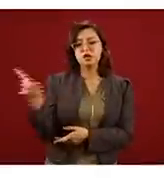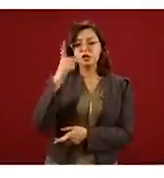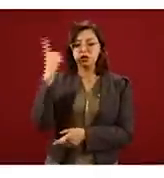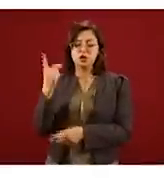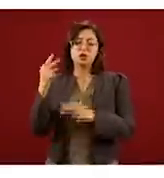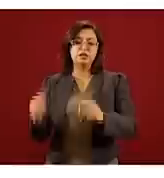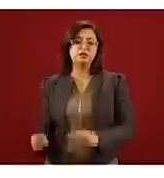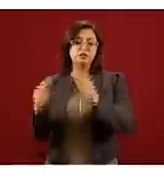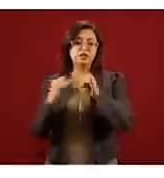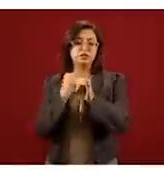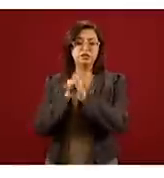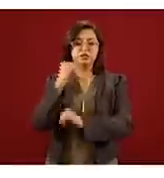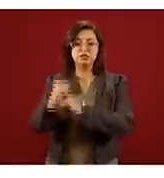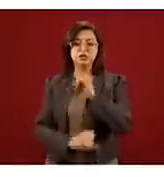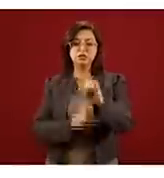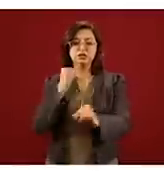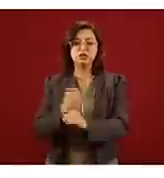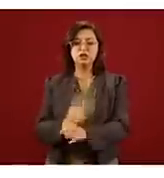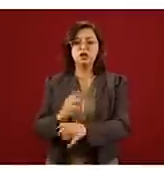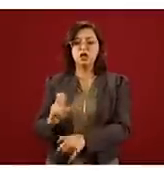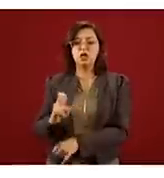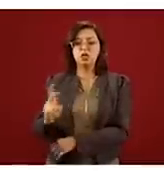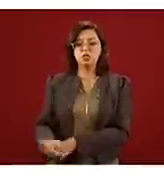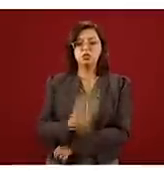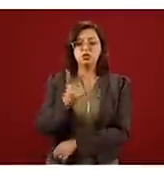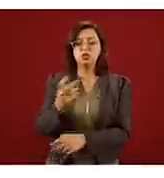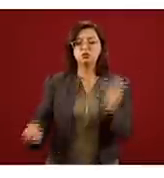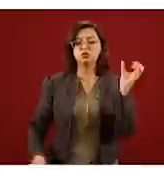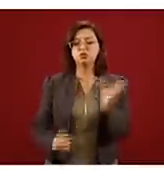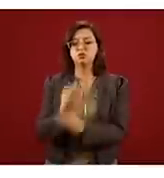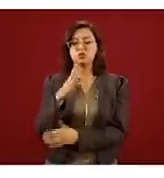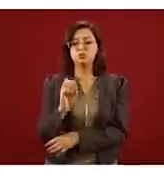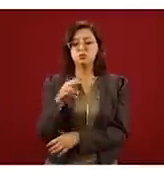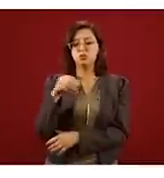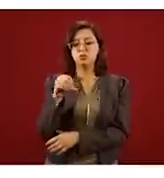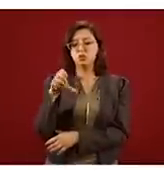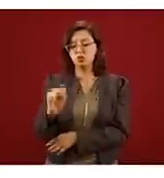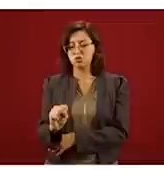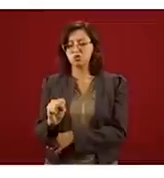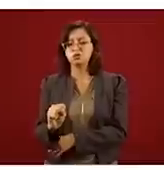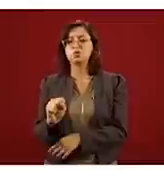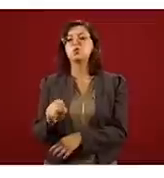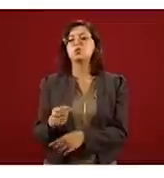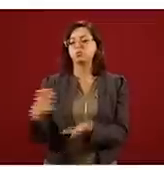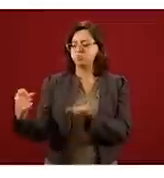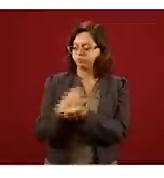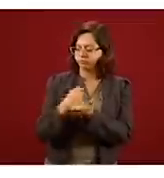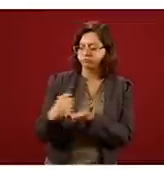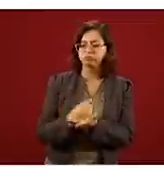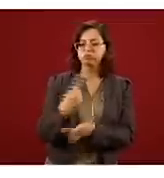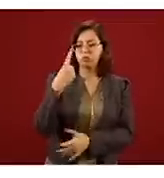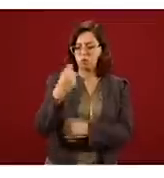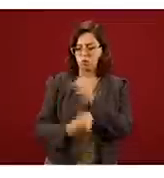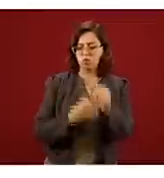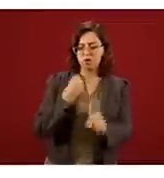internacional mediante la emisión de dos bonos, uno a 11 años y el otro